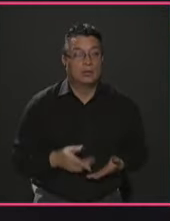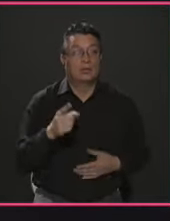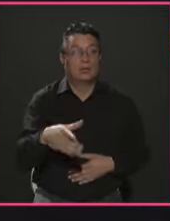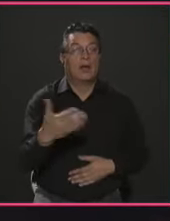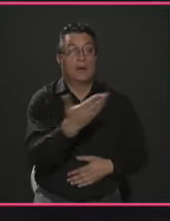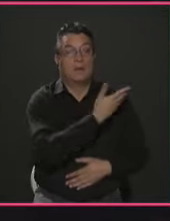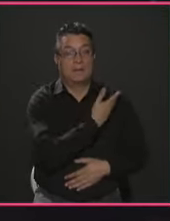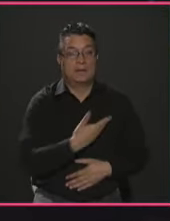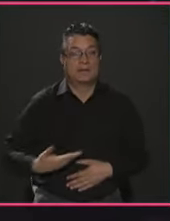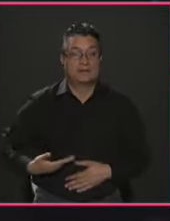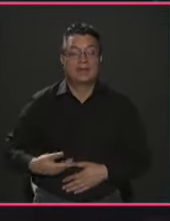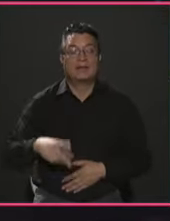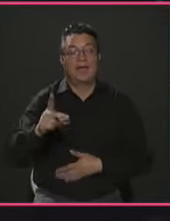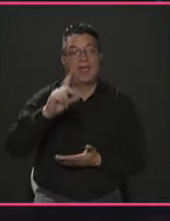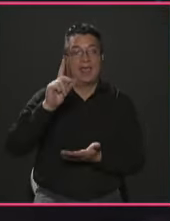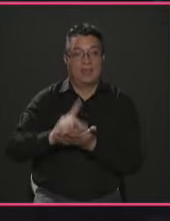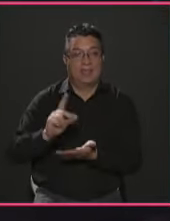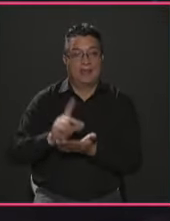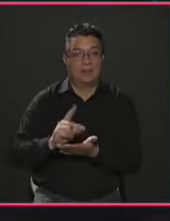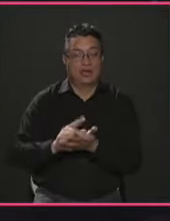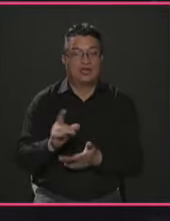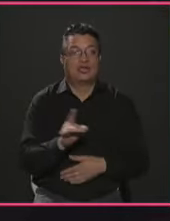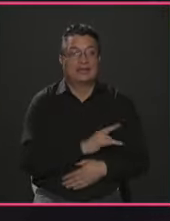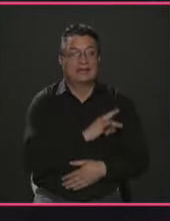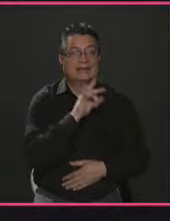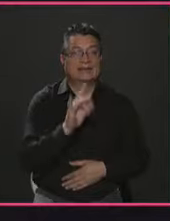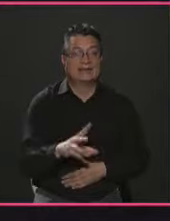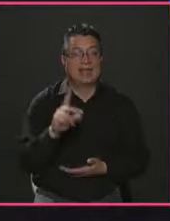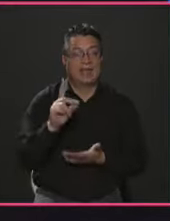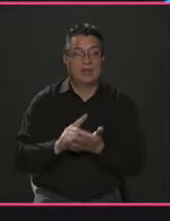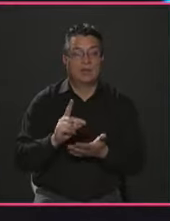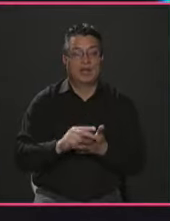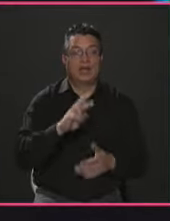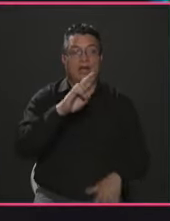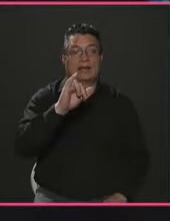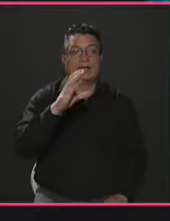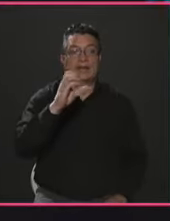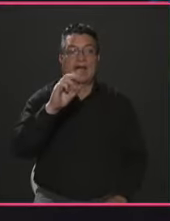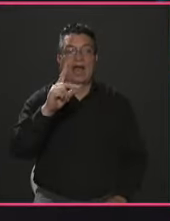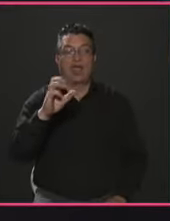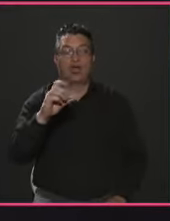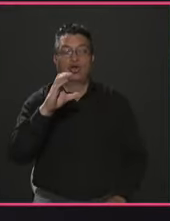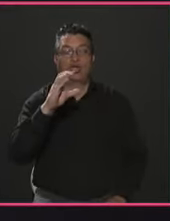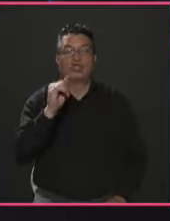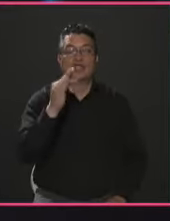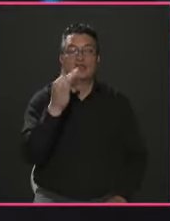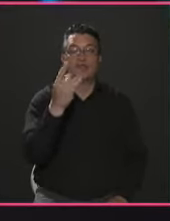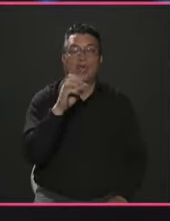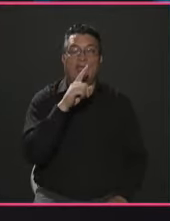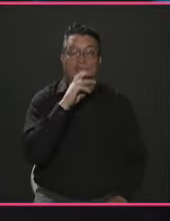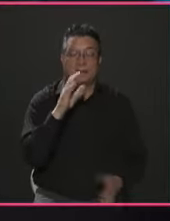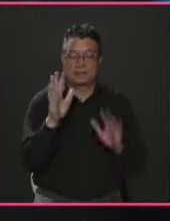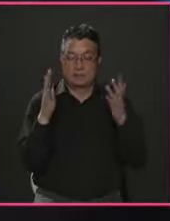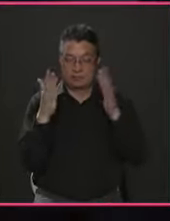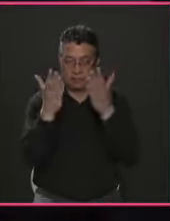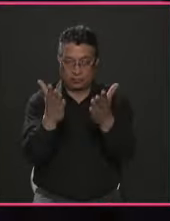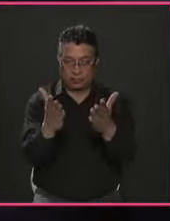al presidente de la cámara de diputados y diputadas de chile el diputado Ricardo Cifuentes un aplauso para él por